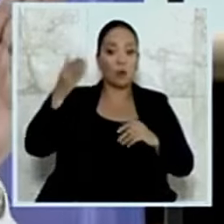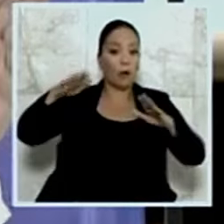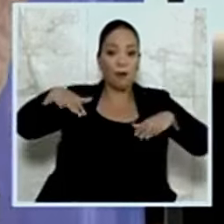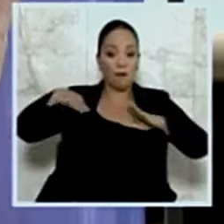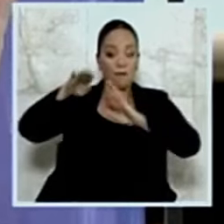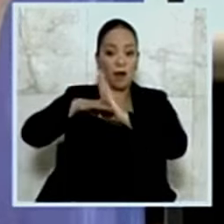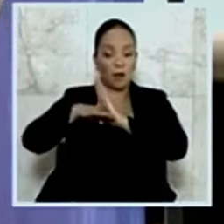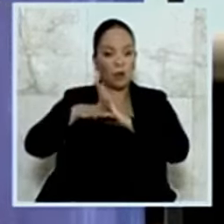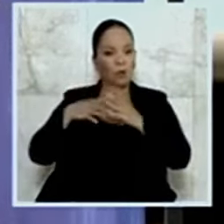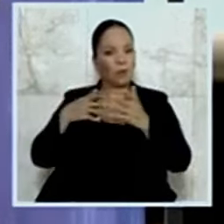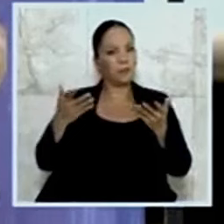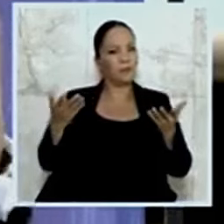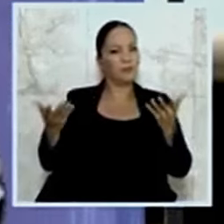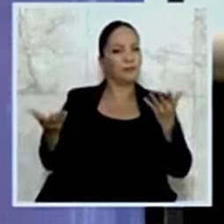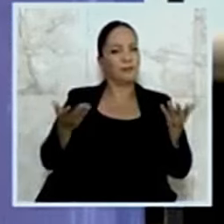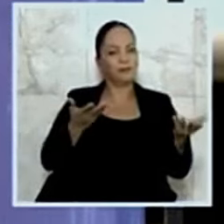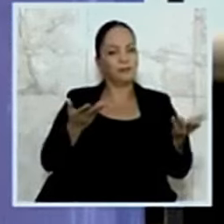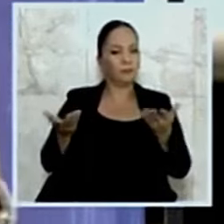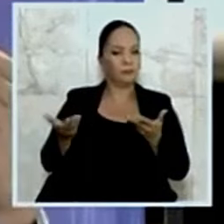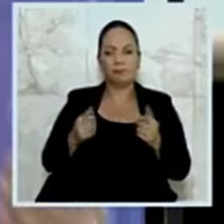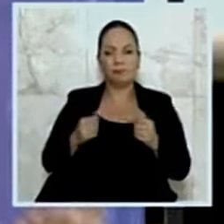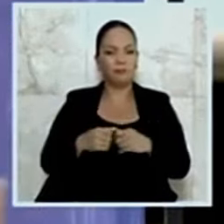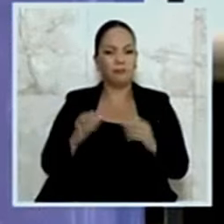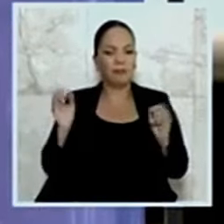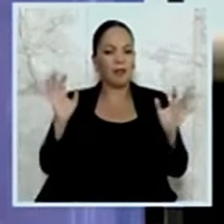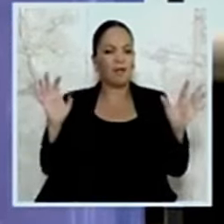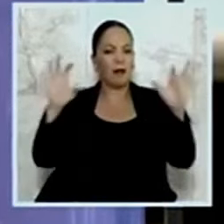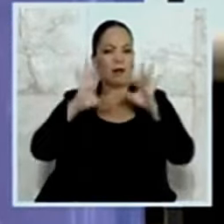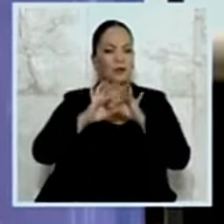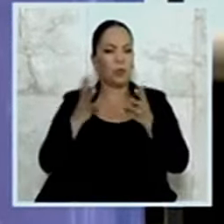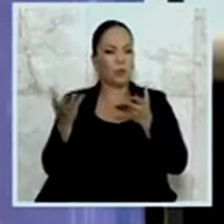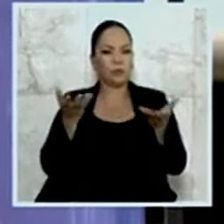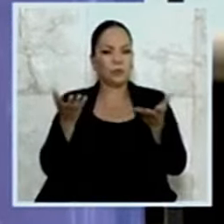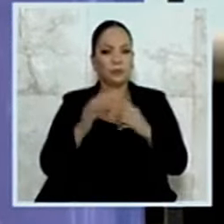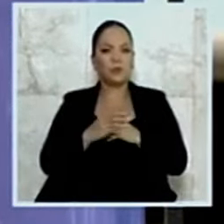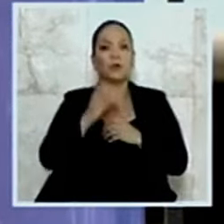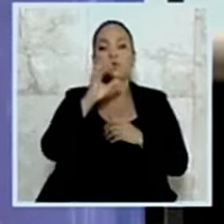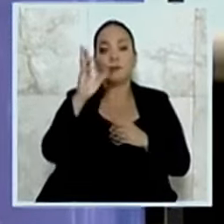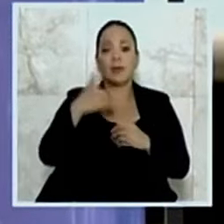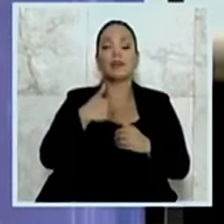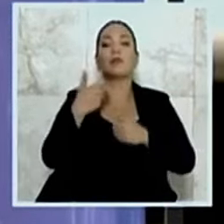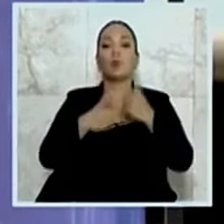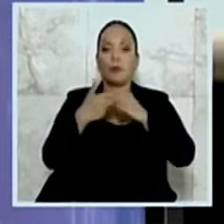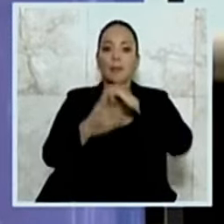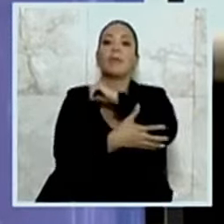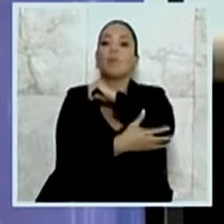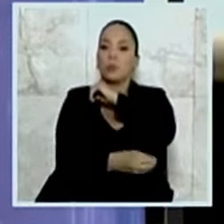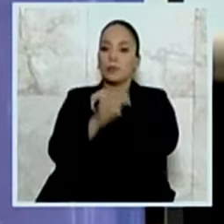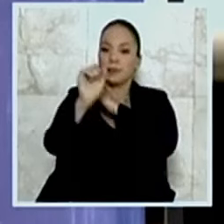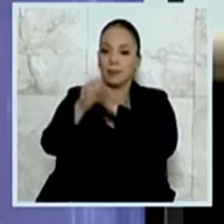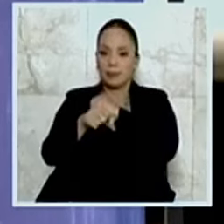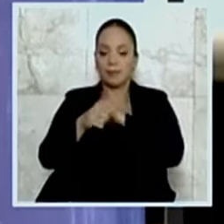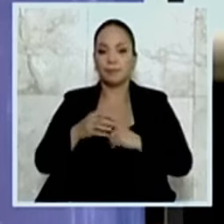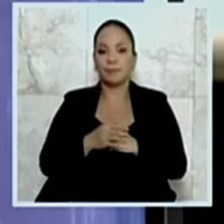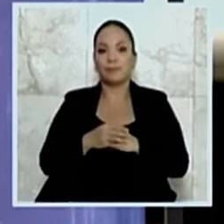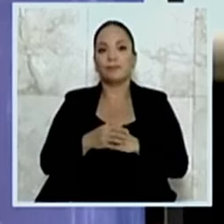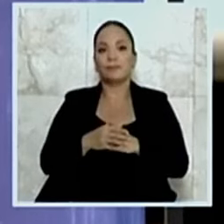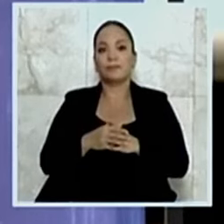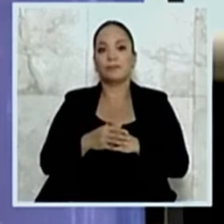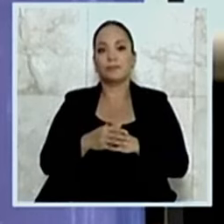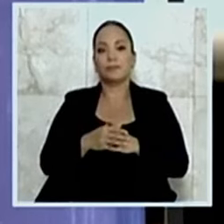demasía, ¿ok? Pero decir que eso significa que la inflación no ha bajado es